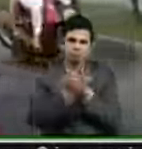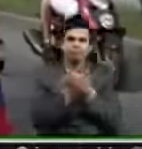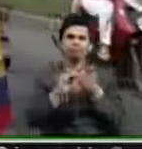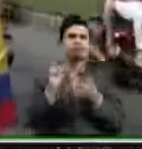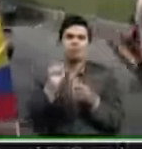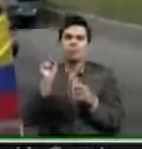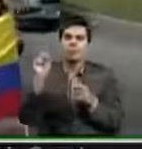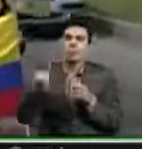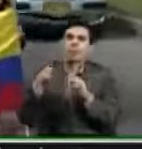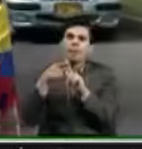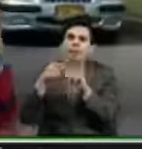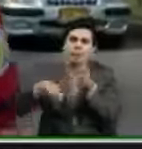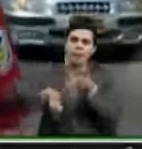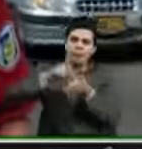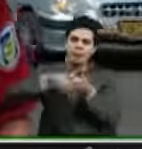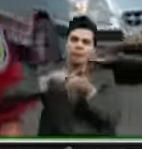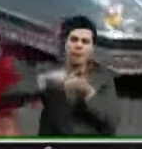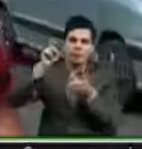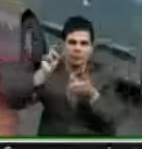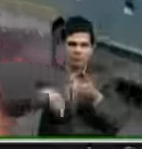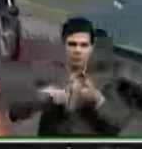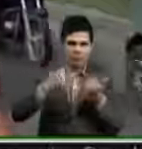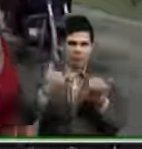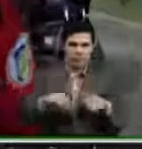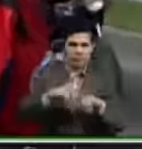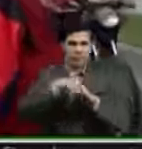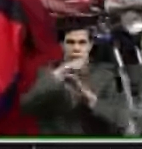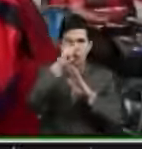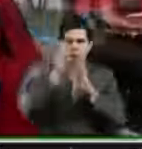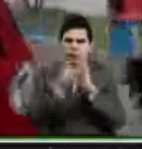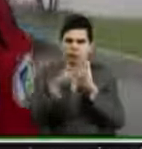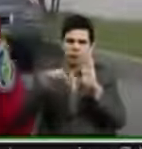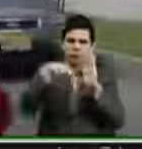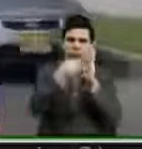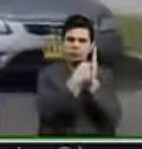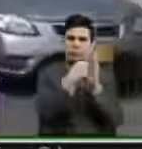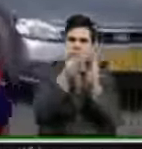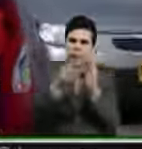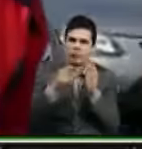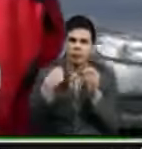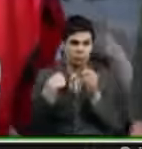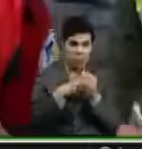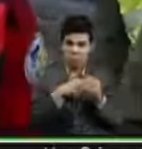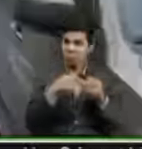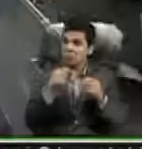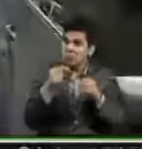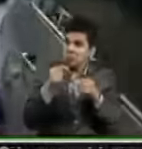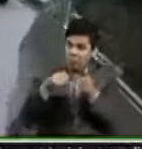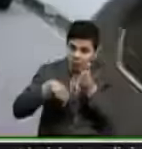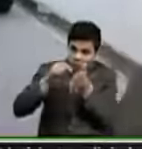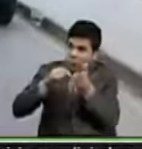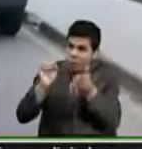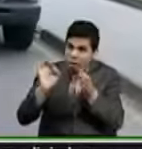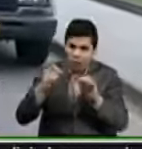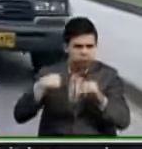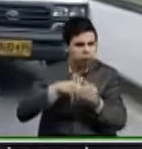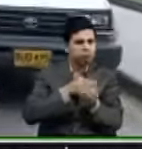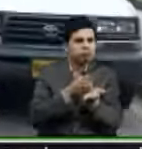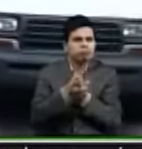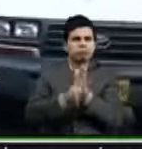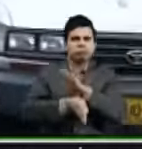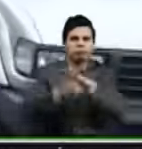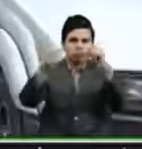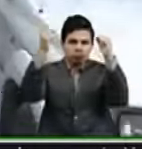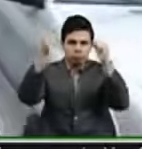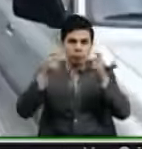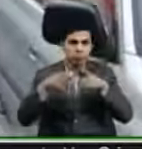firme y termine con esa resolución, nosotros no vamos a dejar de marchar. El paro no contó con el apoyo de